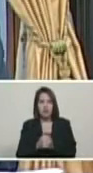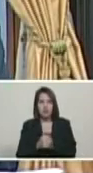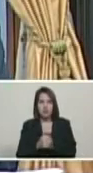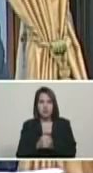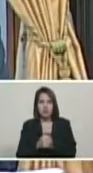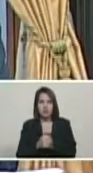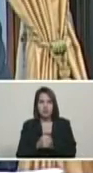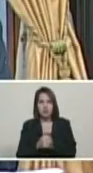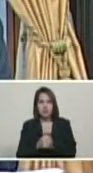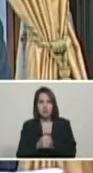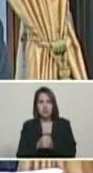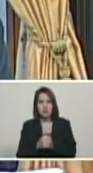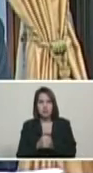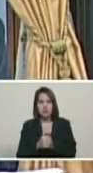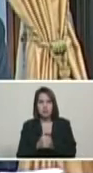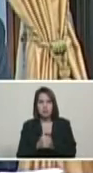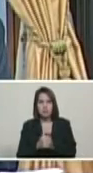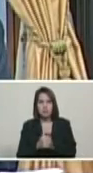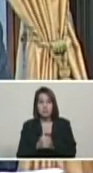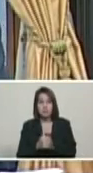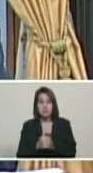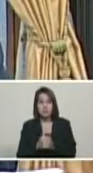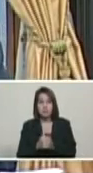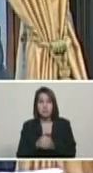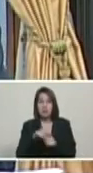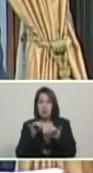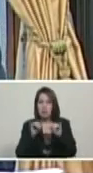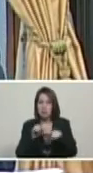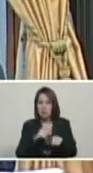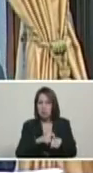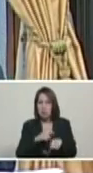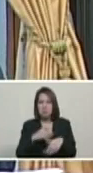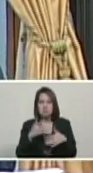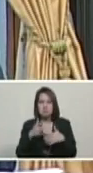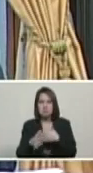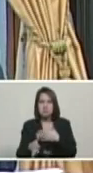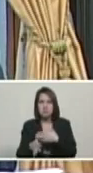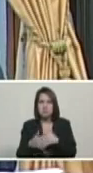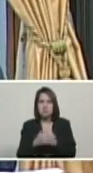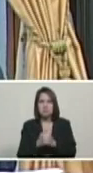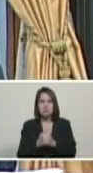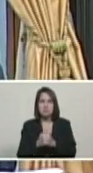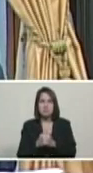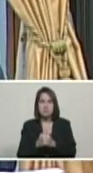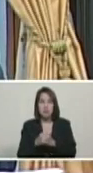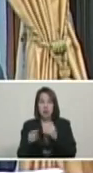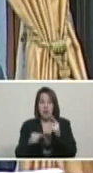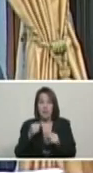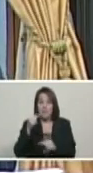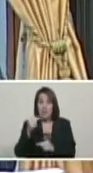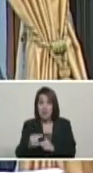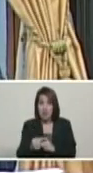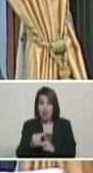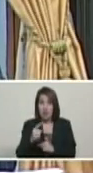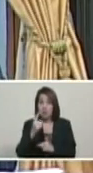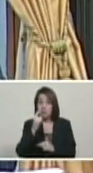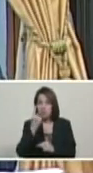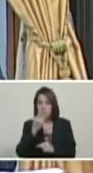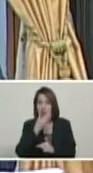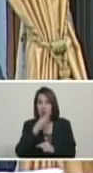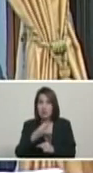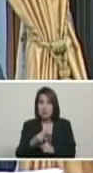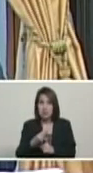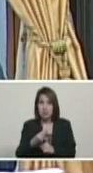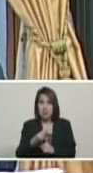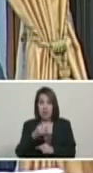Correcto. En ese sentido, el primero de diciembre, mañana y el 1 de diciembre,